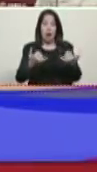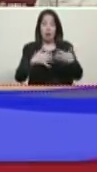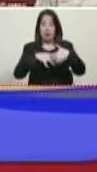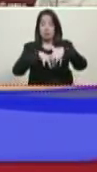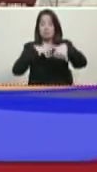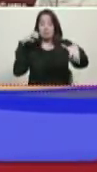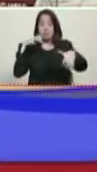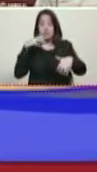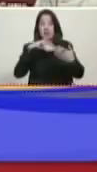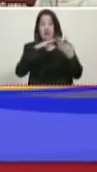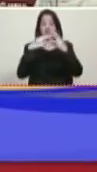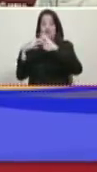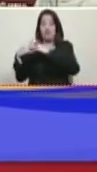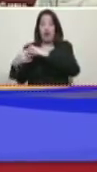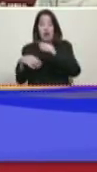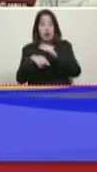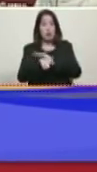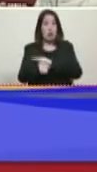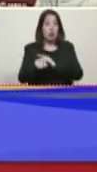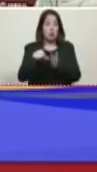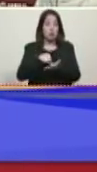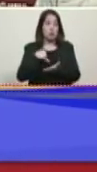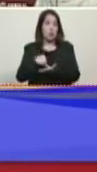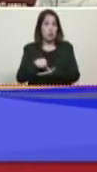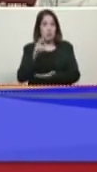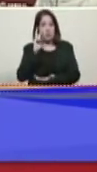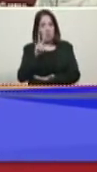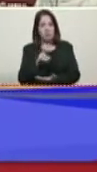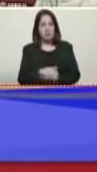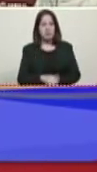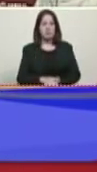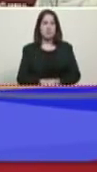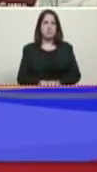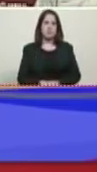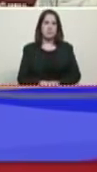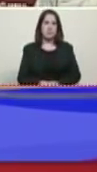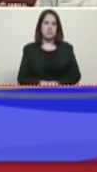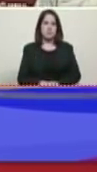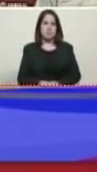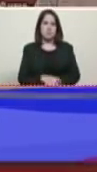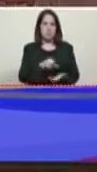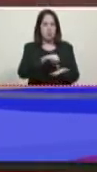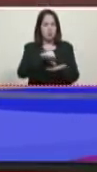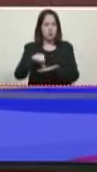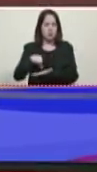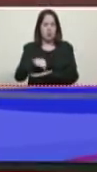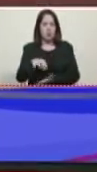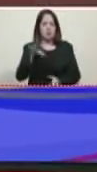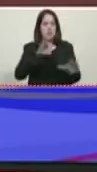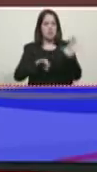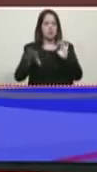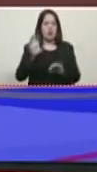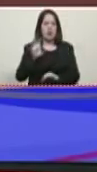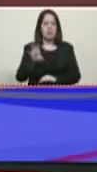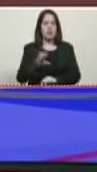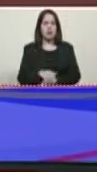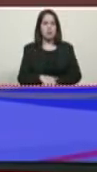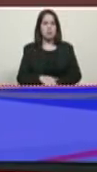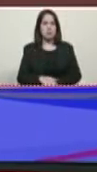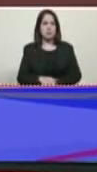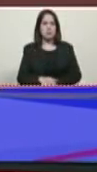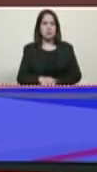impresionantes vamos a ver ciudades seleccionadas en el país